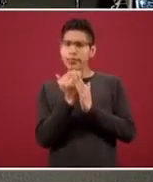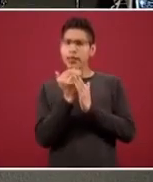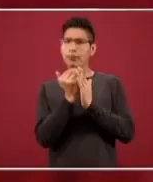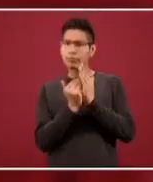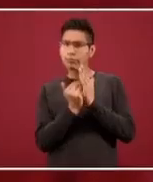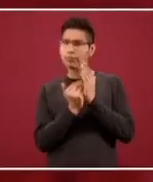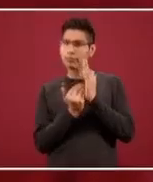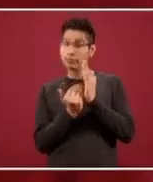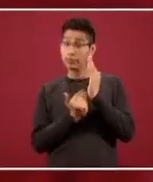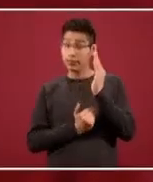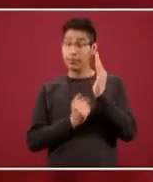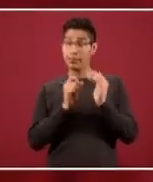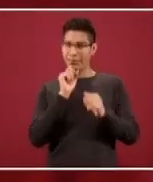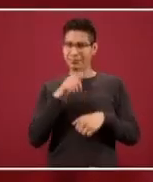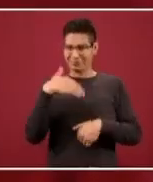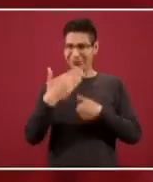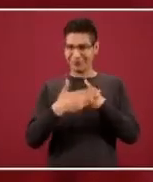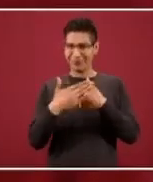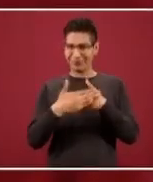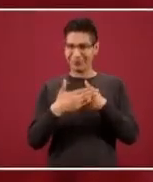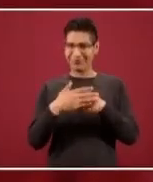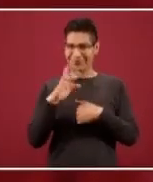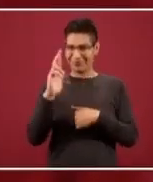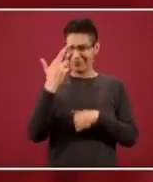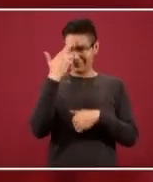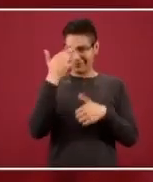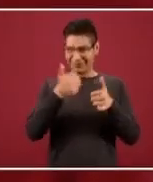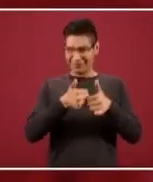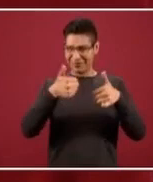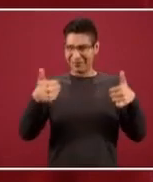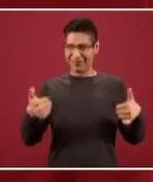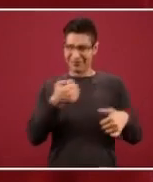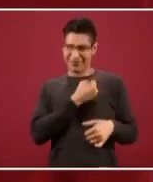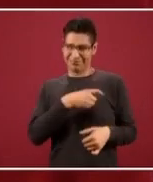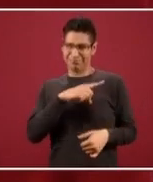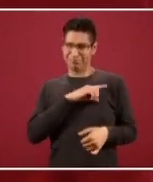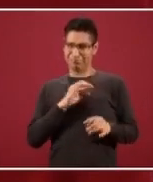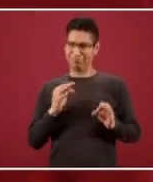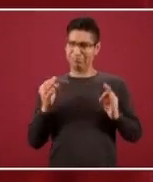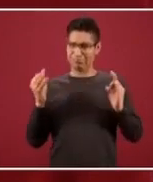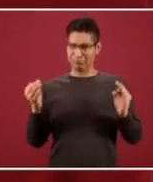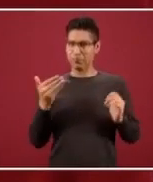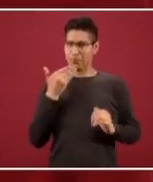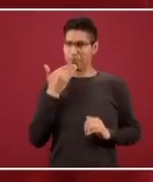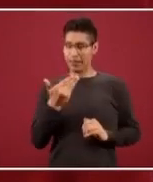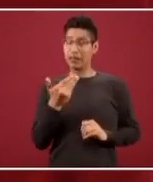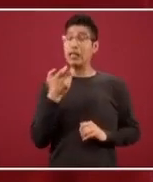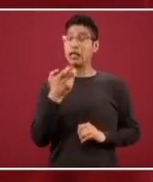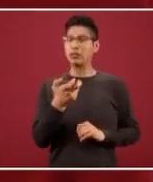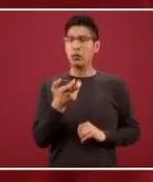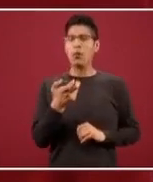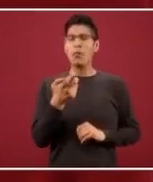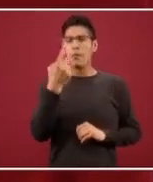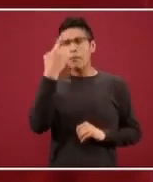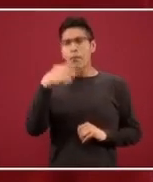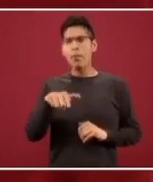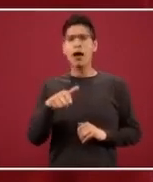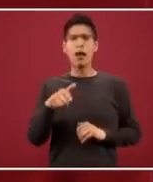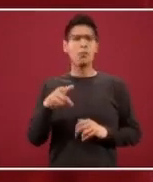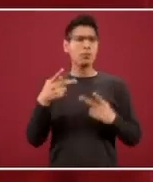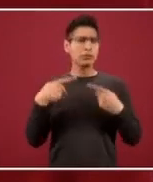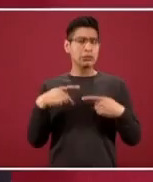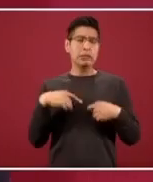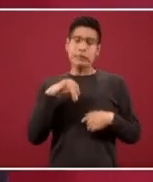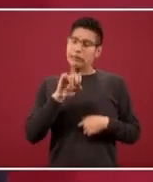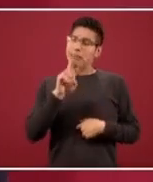Distancia serán 4 semanas en las que va a haber mucho menos actividad en las calles y el impacto económico va a ser importante.